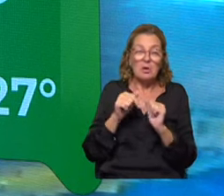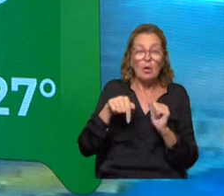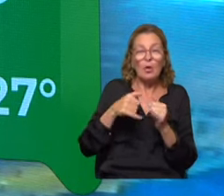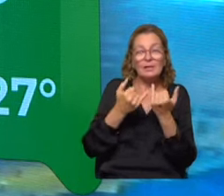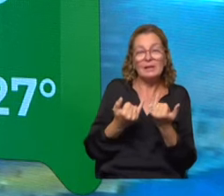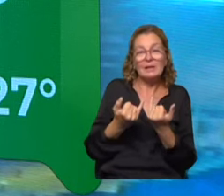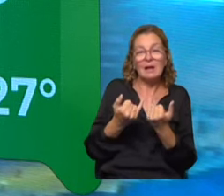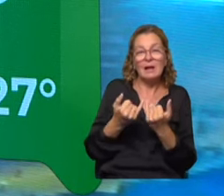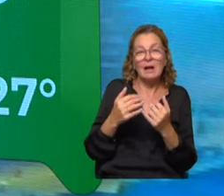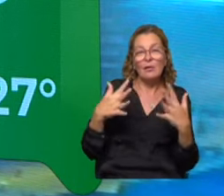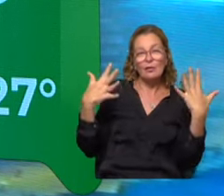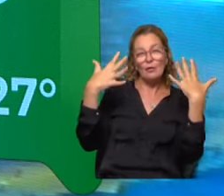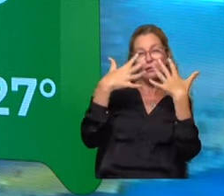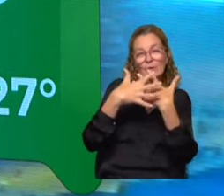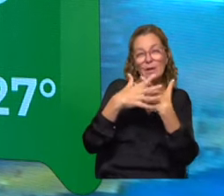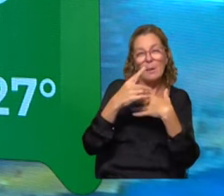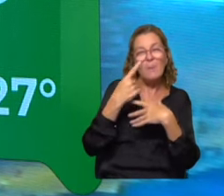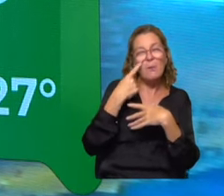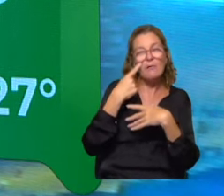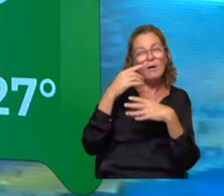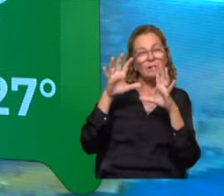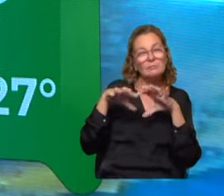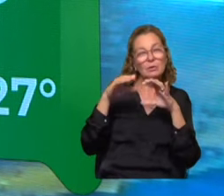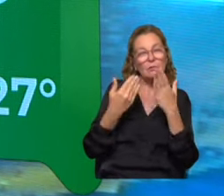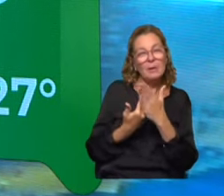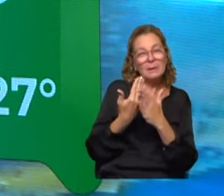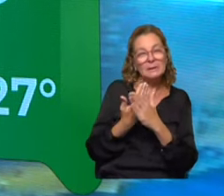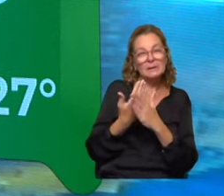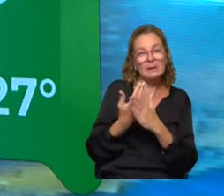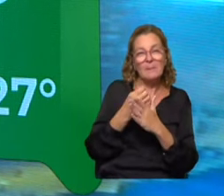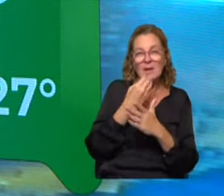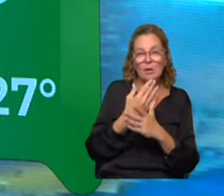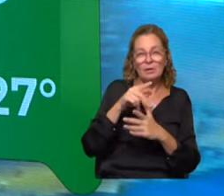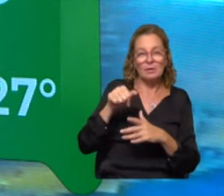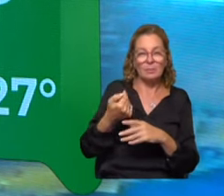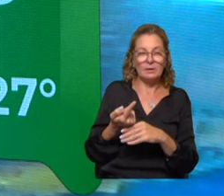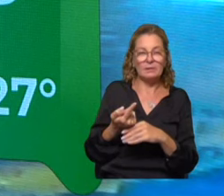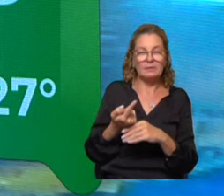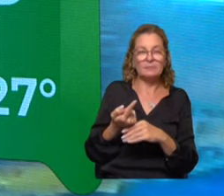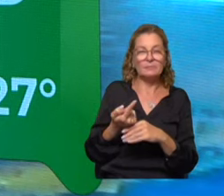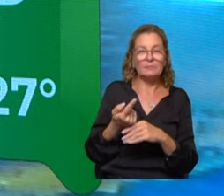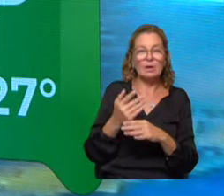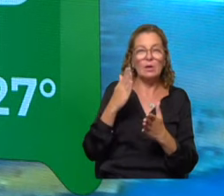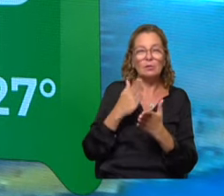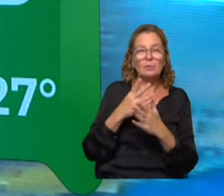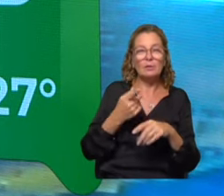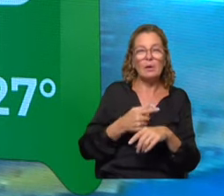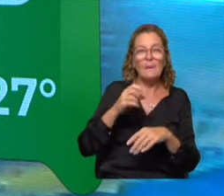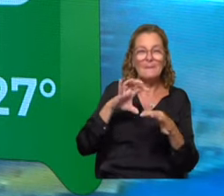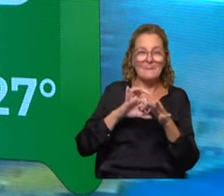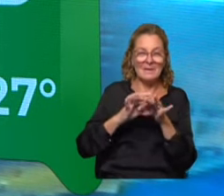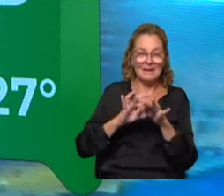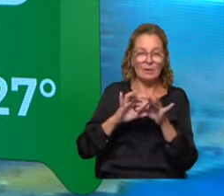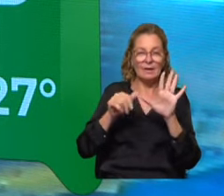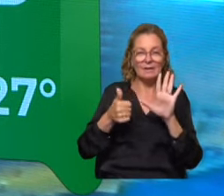hoy. Algo nuboso con alguna probabilidad de lluvias en la mañana. Sí, mejora definitivamente, no solo en las últimas horas del martes, sino ya el miércoles